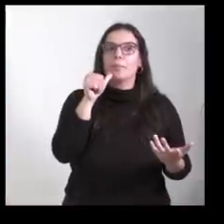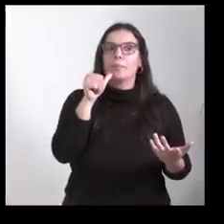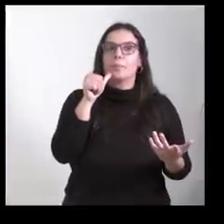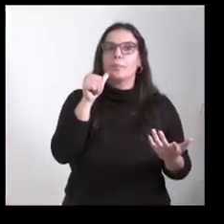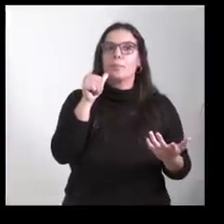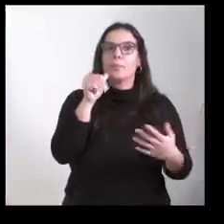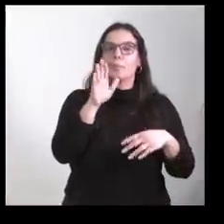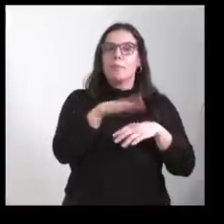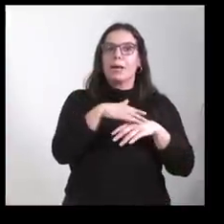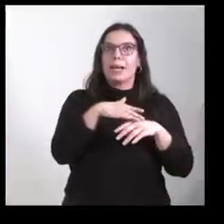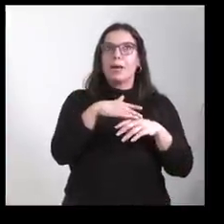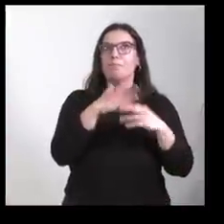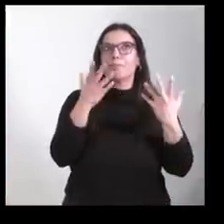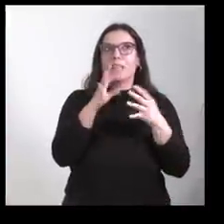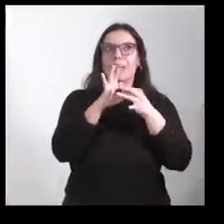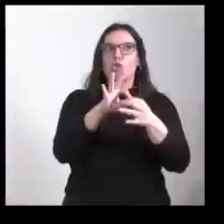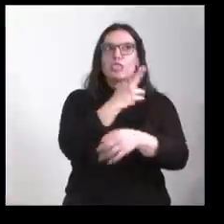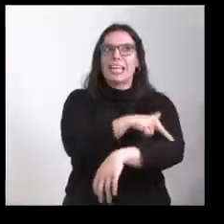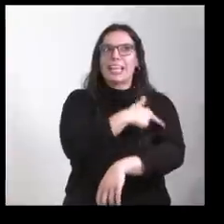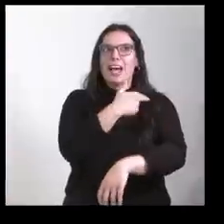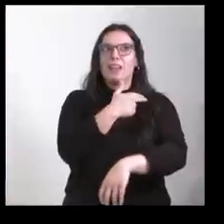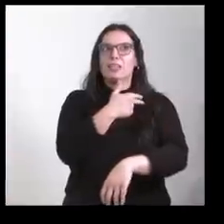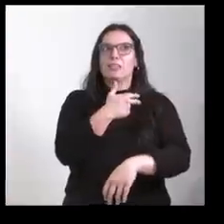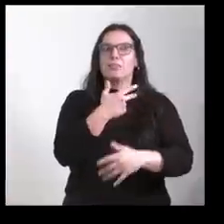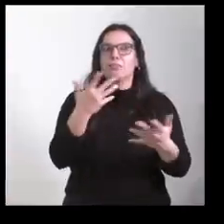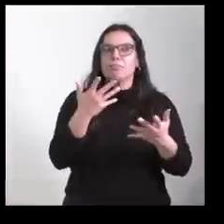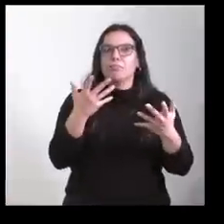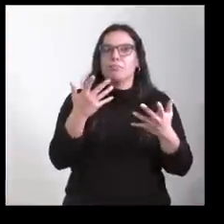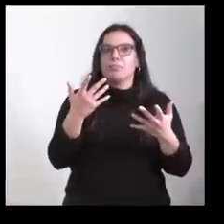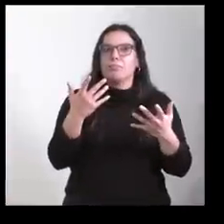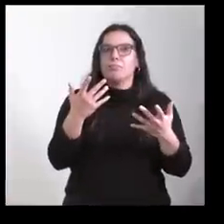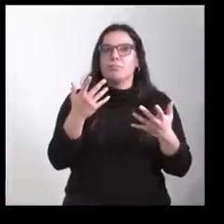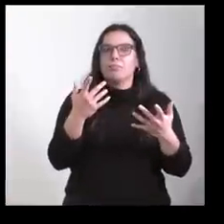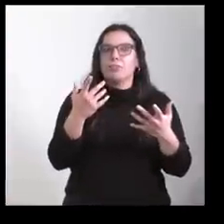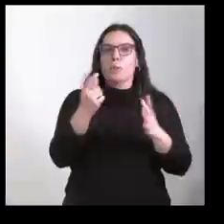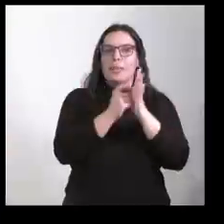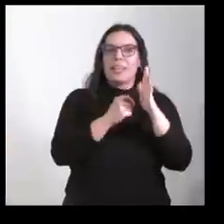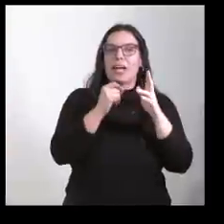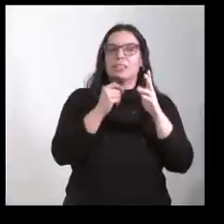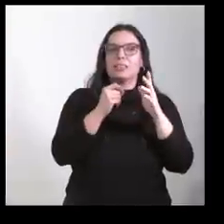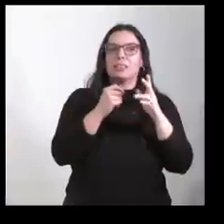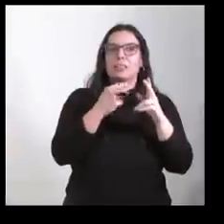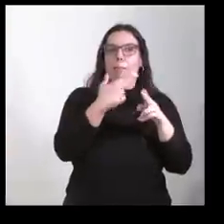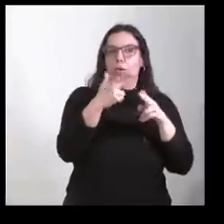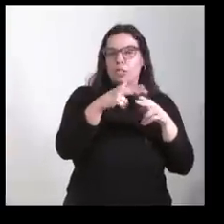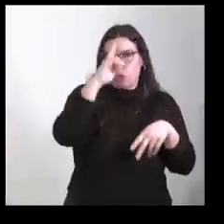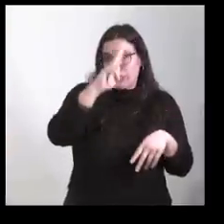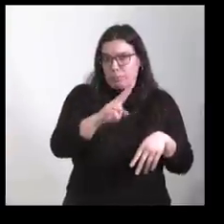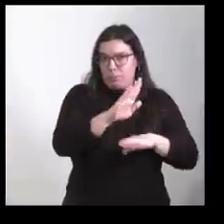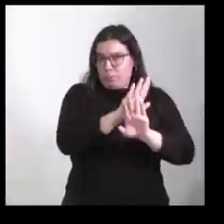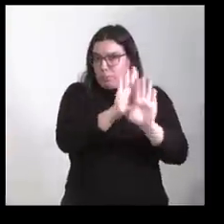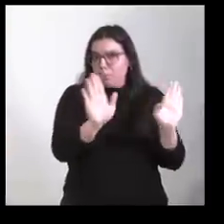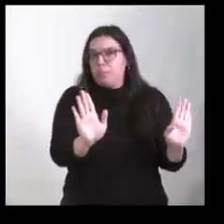sanitario no sé si son medidas puramente políticas no con todos los respetos a